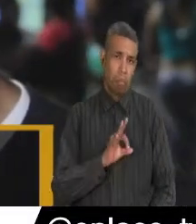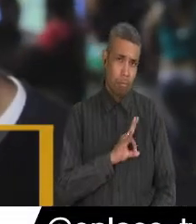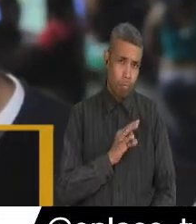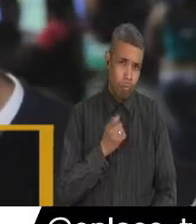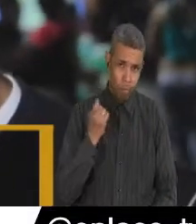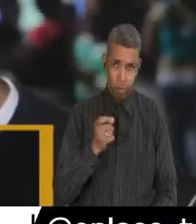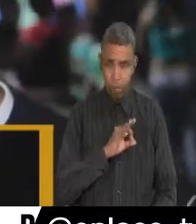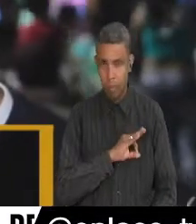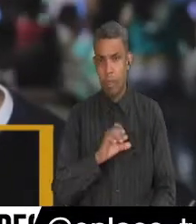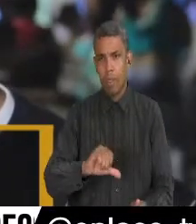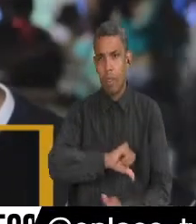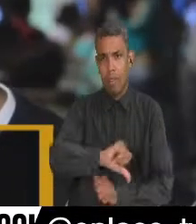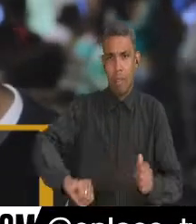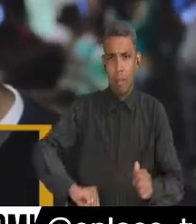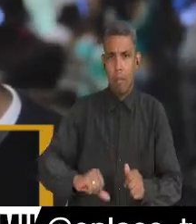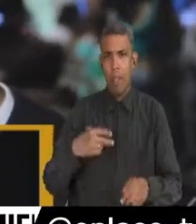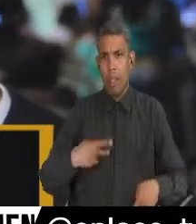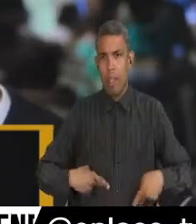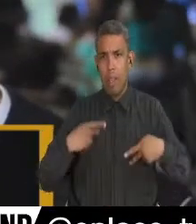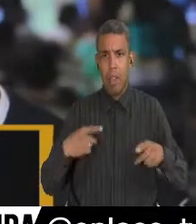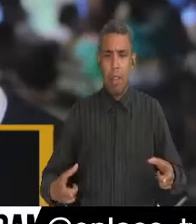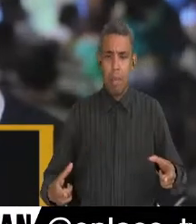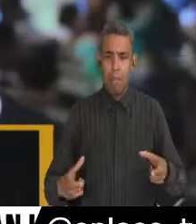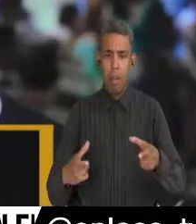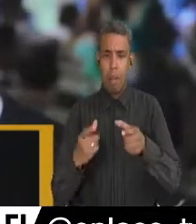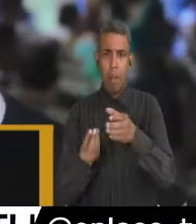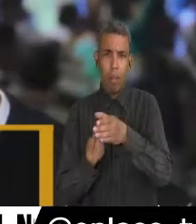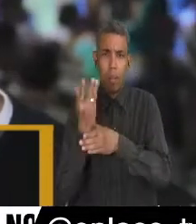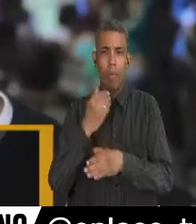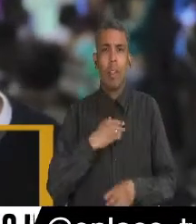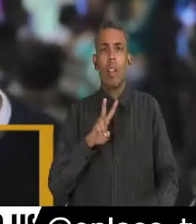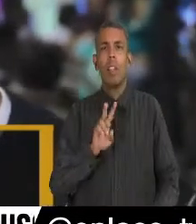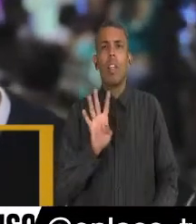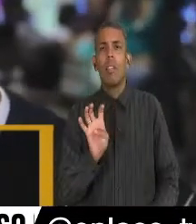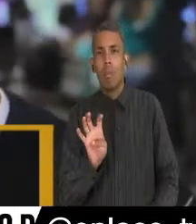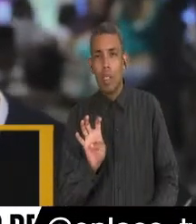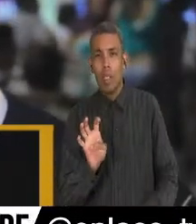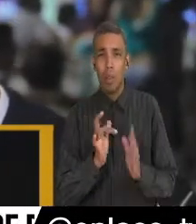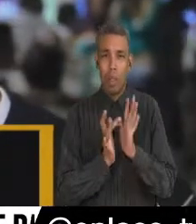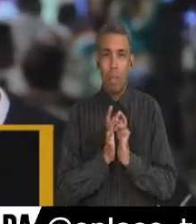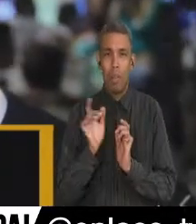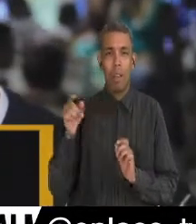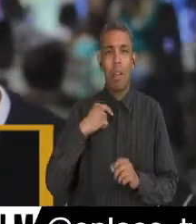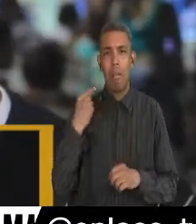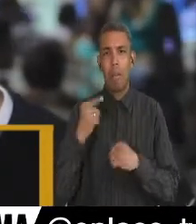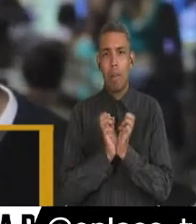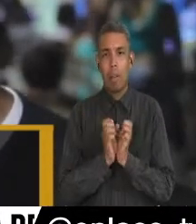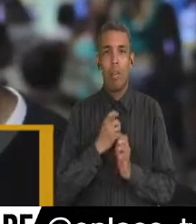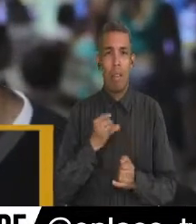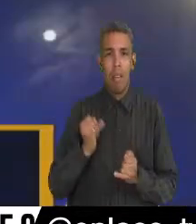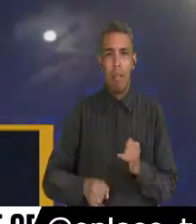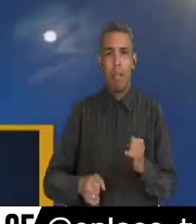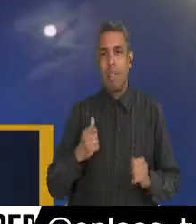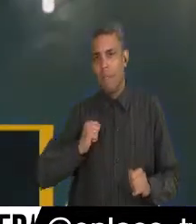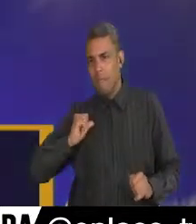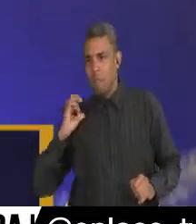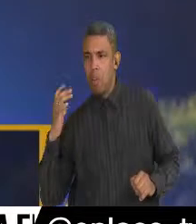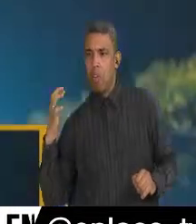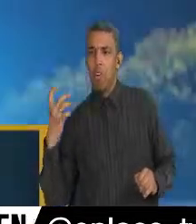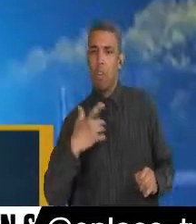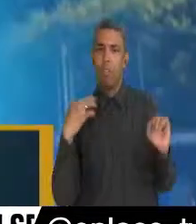Estudiante. El Día Internacional, que es el 29 de abril, estaremos en el 1 de mayo y cerramos con un gran Congreso Nacional. En